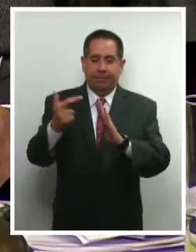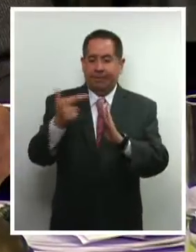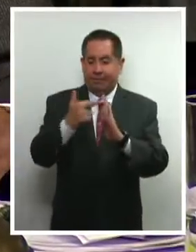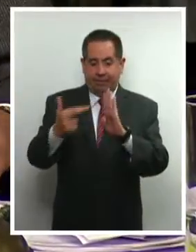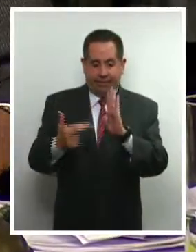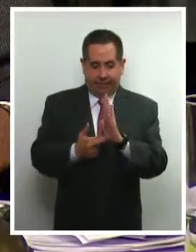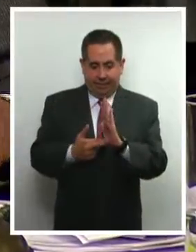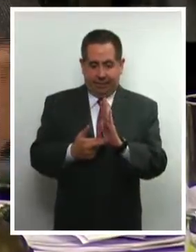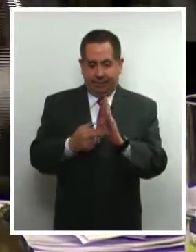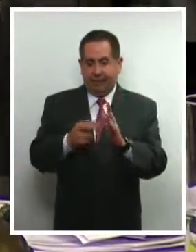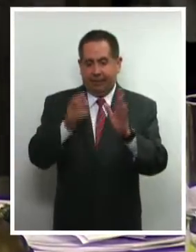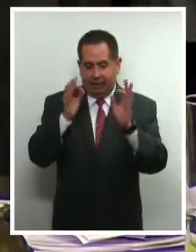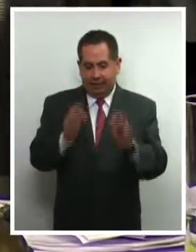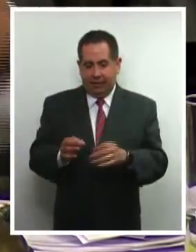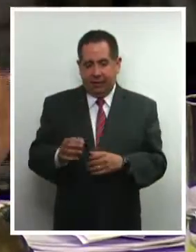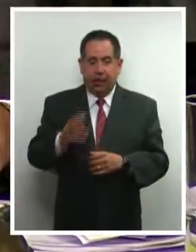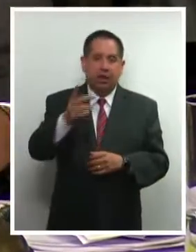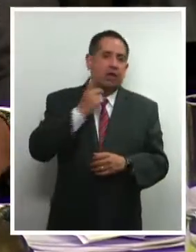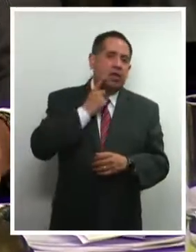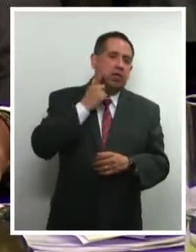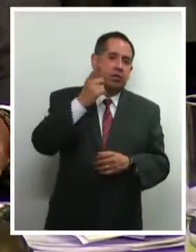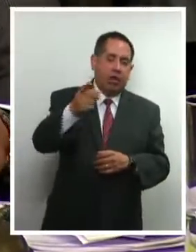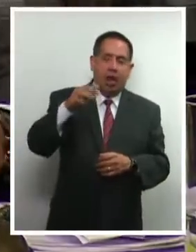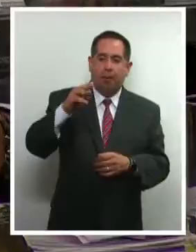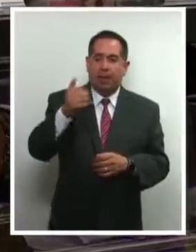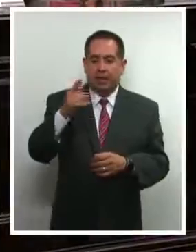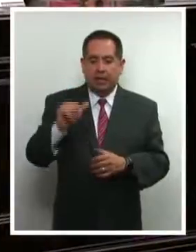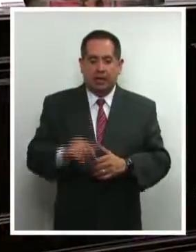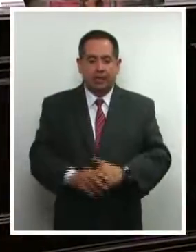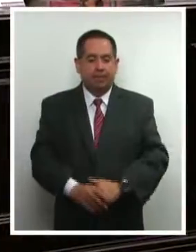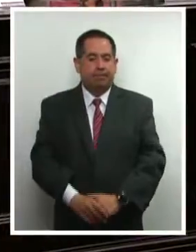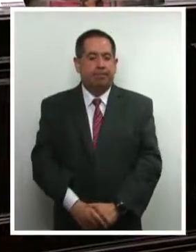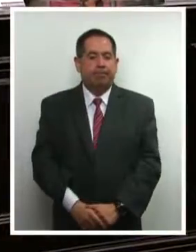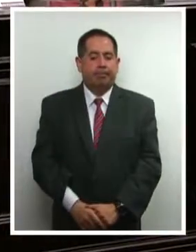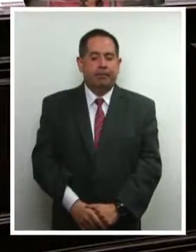reglamentario estricto. Diputada Mayela, por favor.